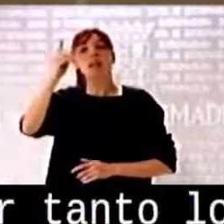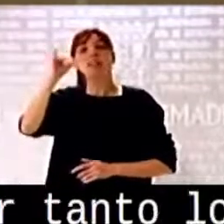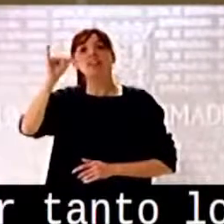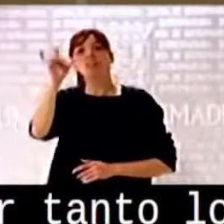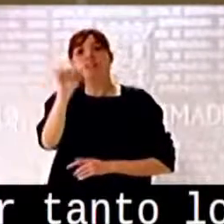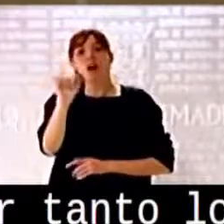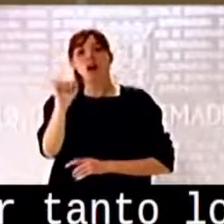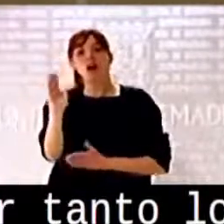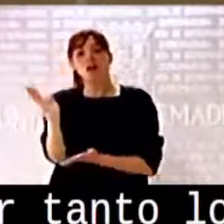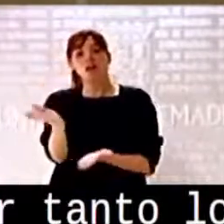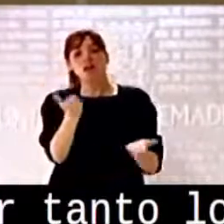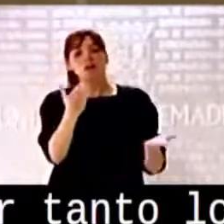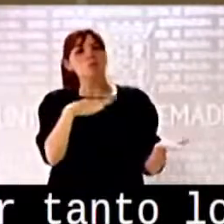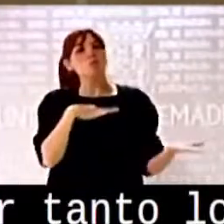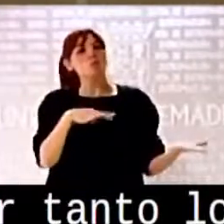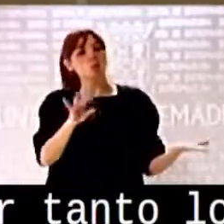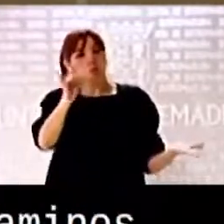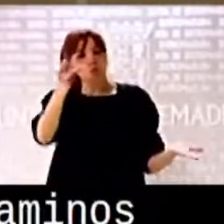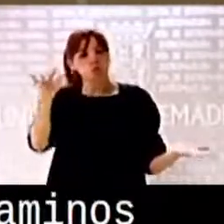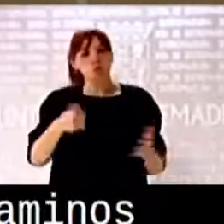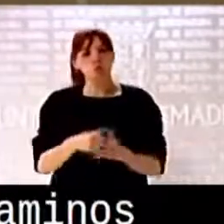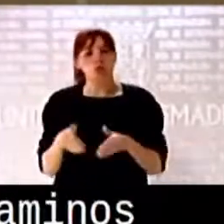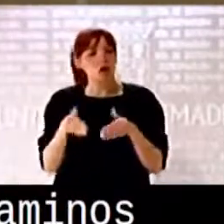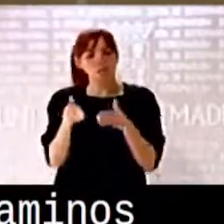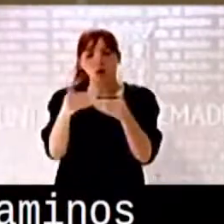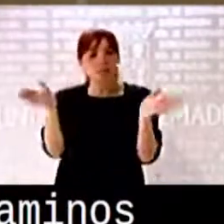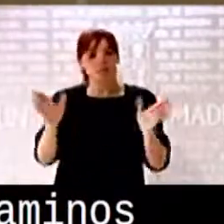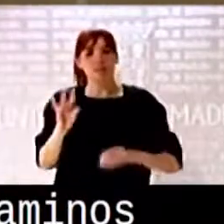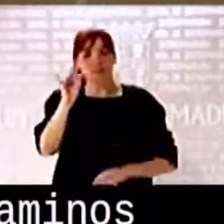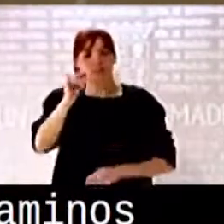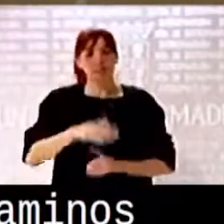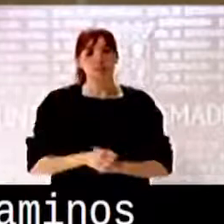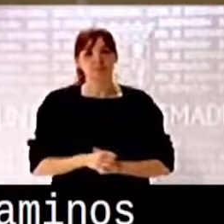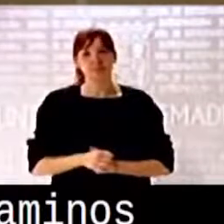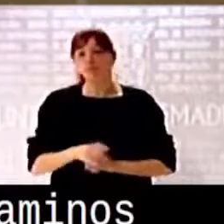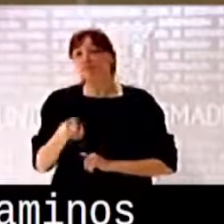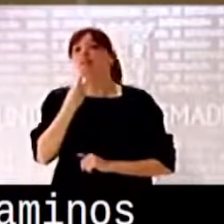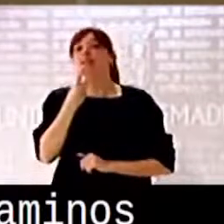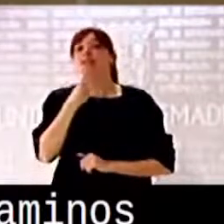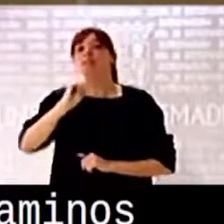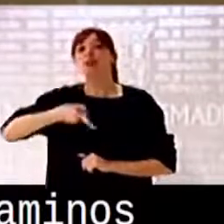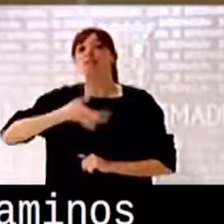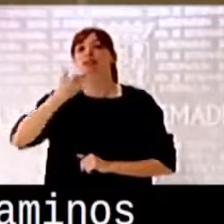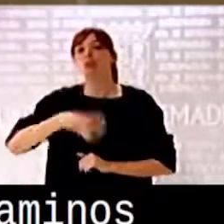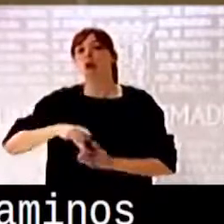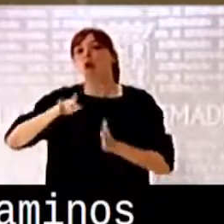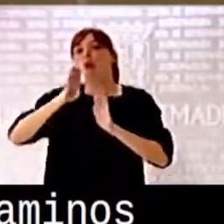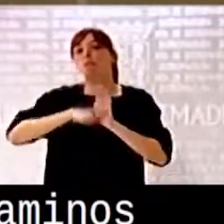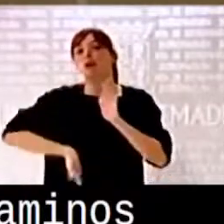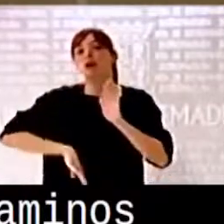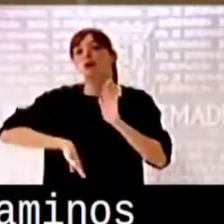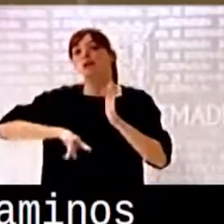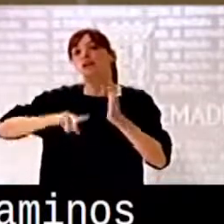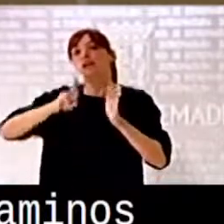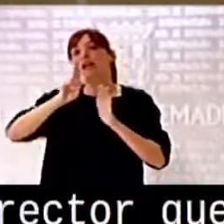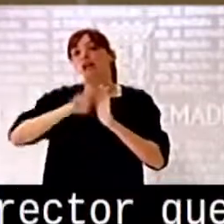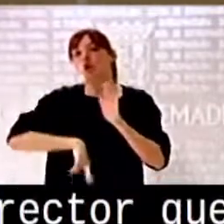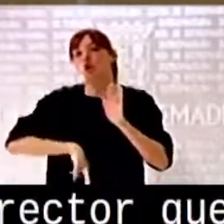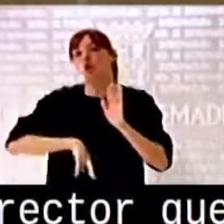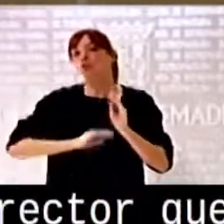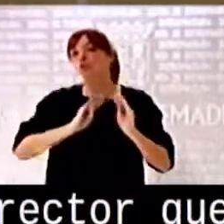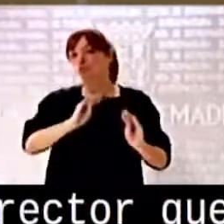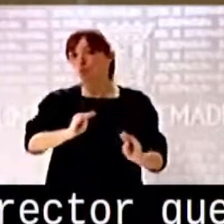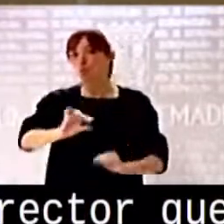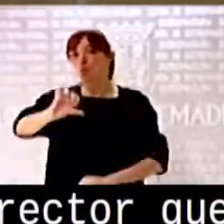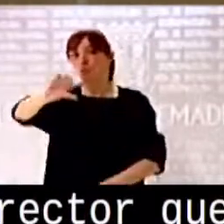vecinos de Serradilla tienen los caminos abiertos. Como así lo dice el plan rector que se